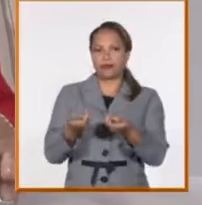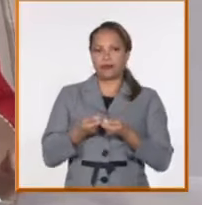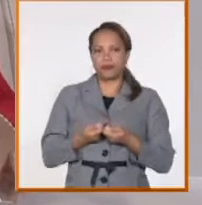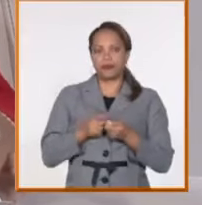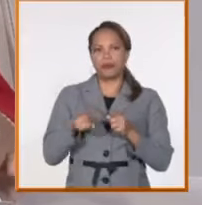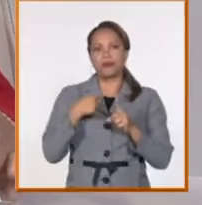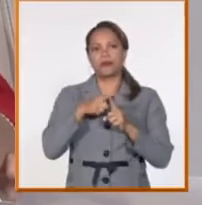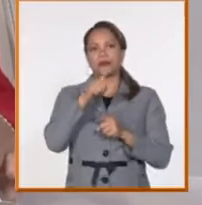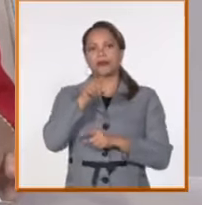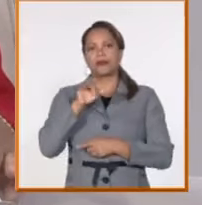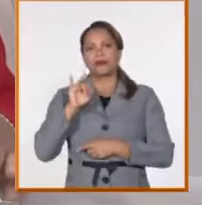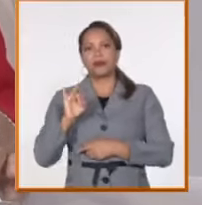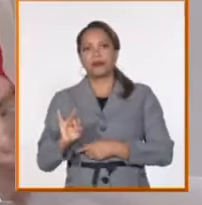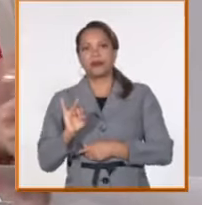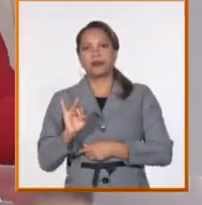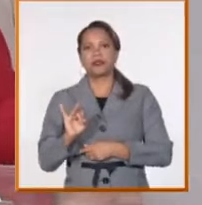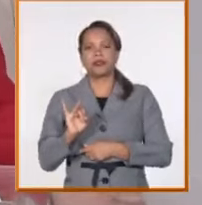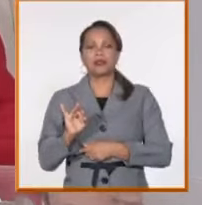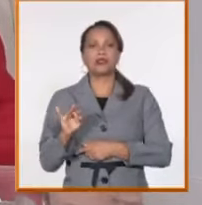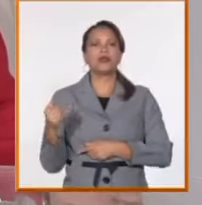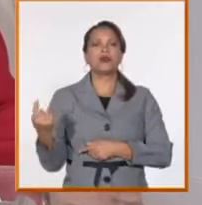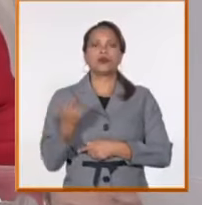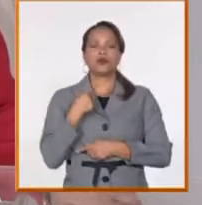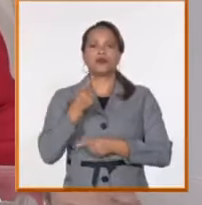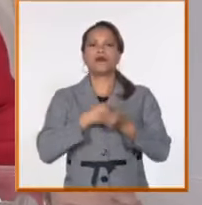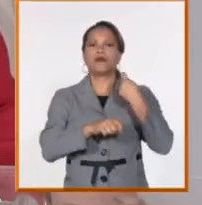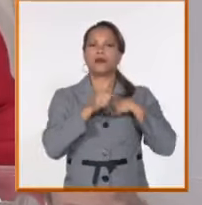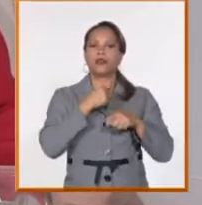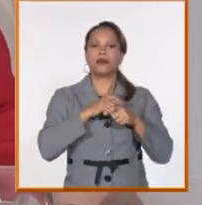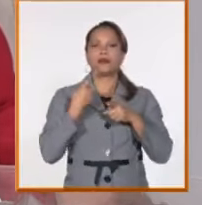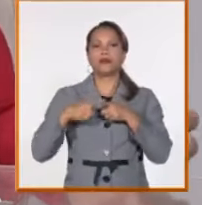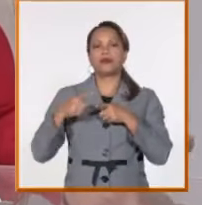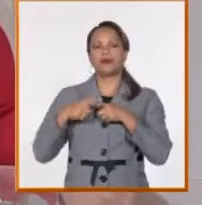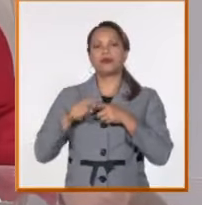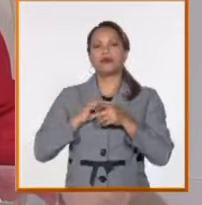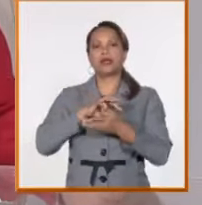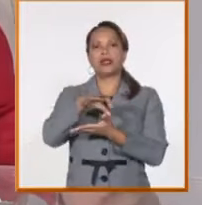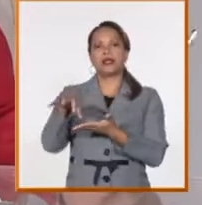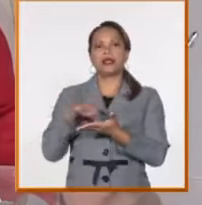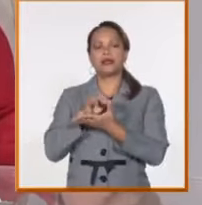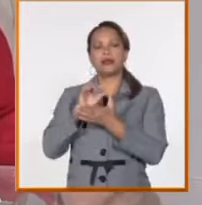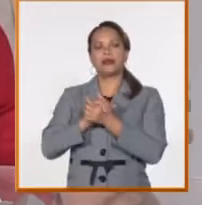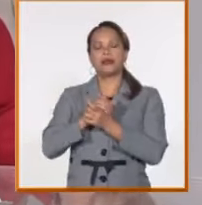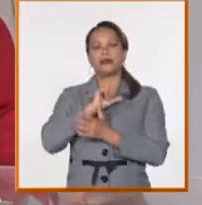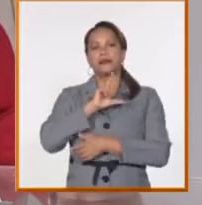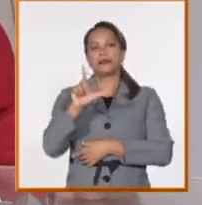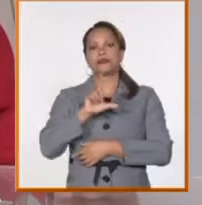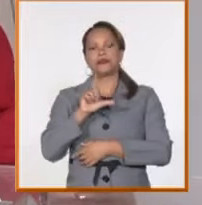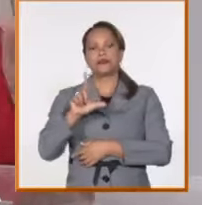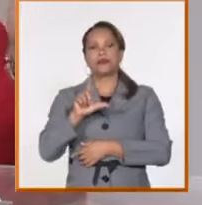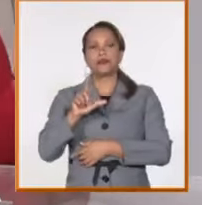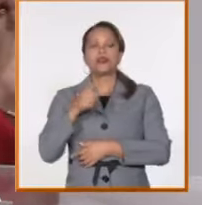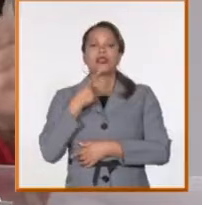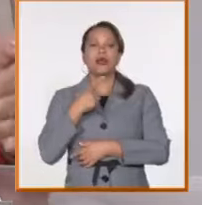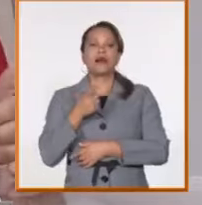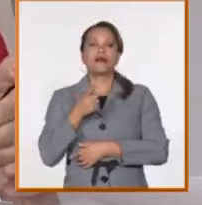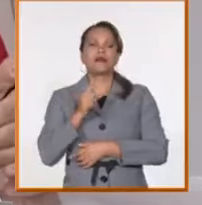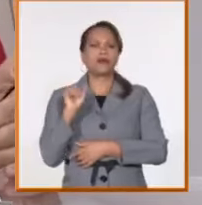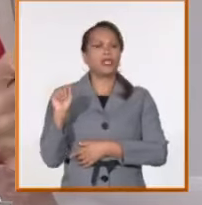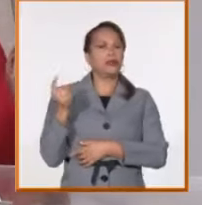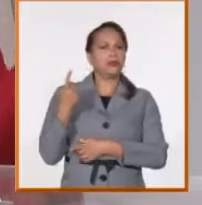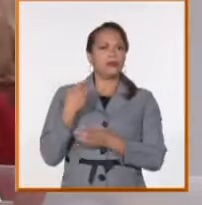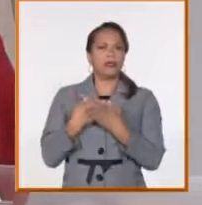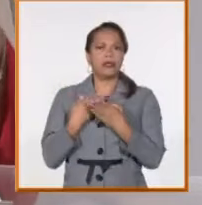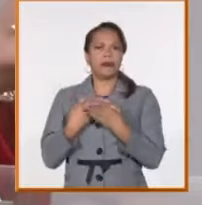de 17 empresas nuestras comercializan sus productos en la zona de desarrollo Mariel los no solo las